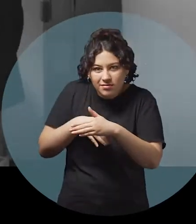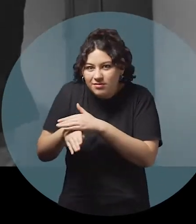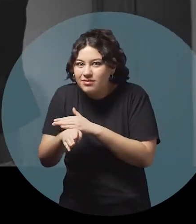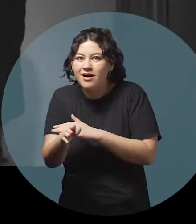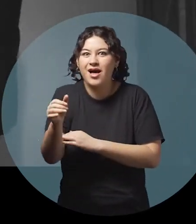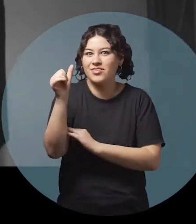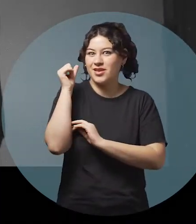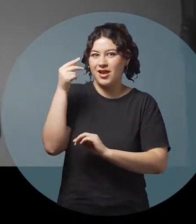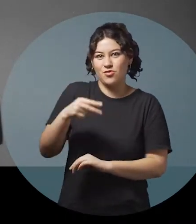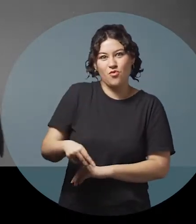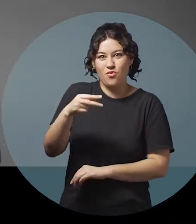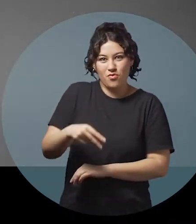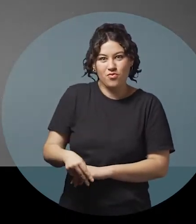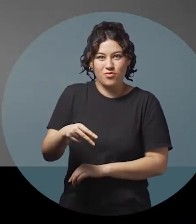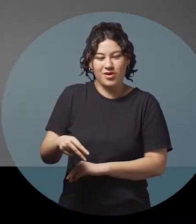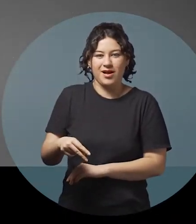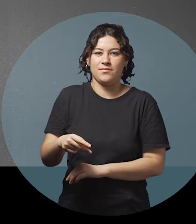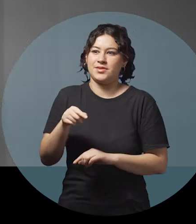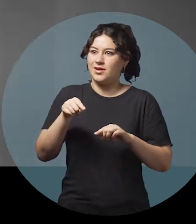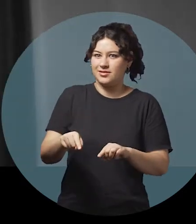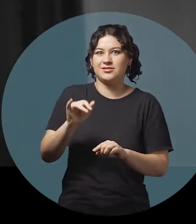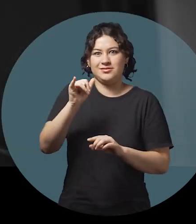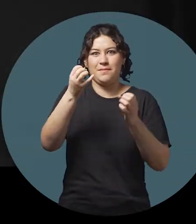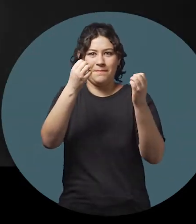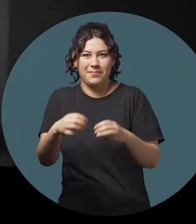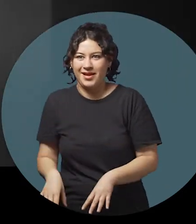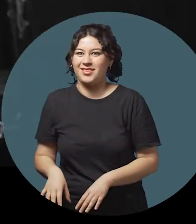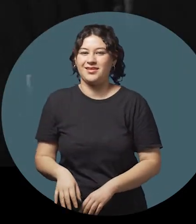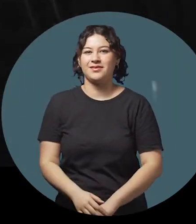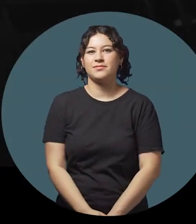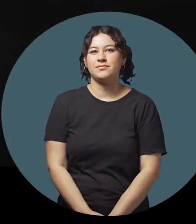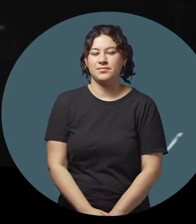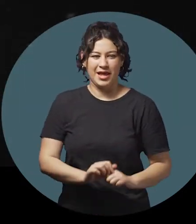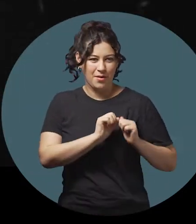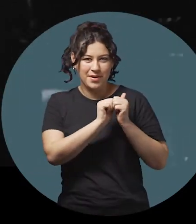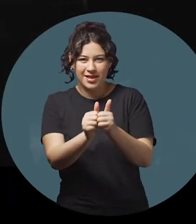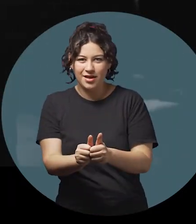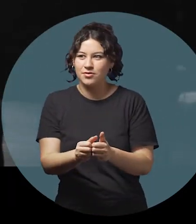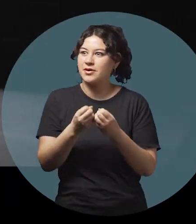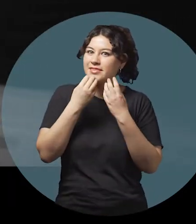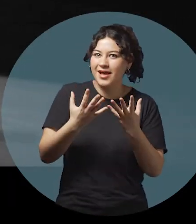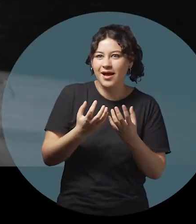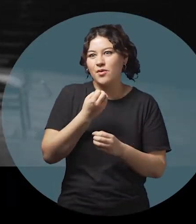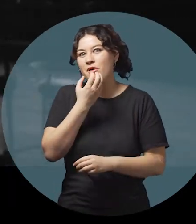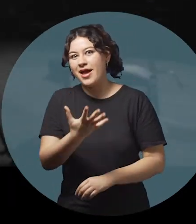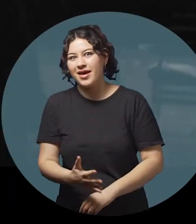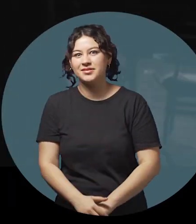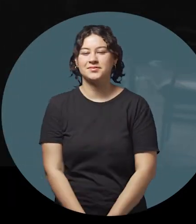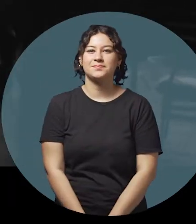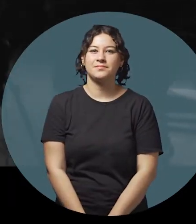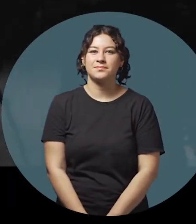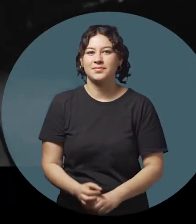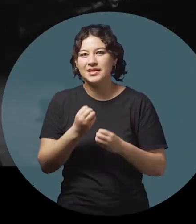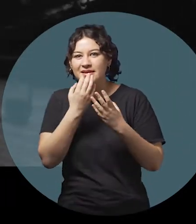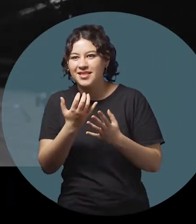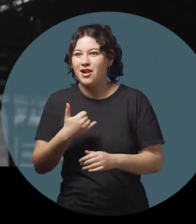los bastidores, este es como lo del camino de atrás. Acá sí que te perdés, loco. Acompañanos. ¿Qué tal? Buenas.